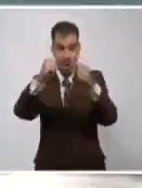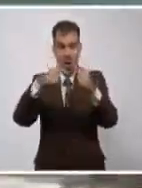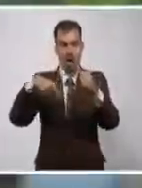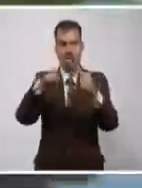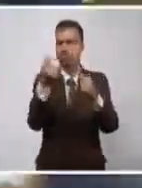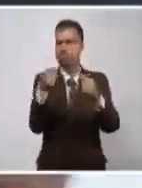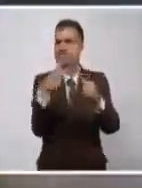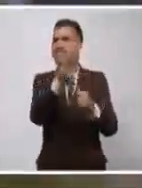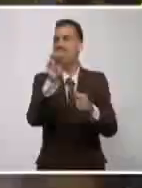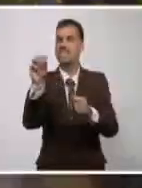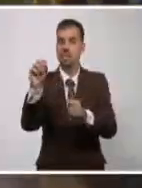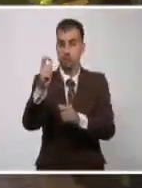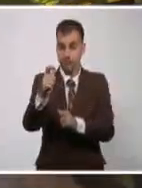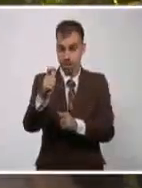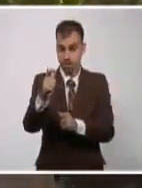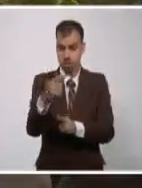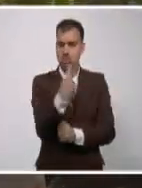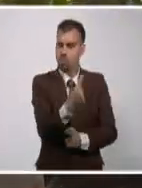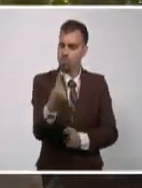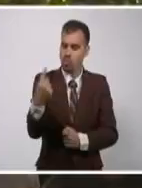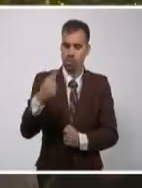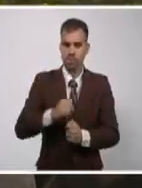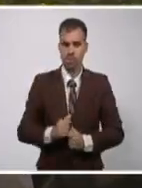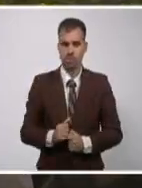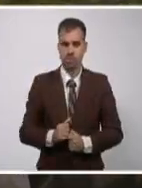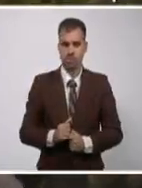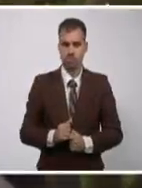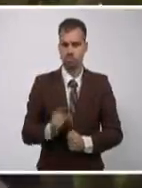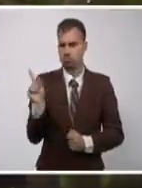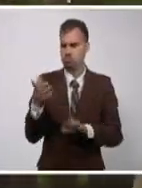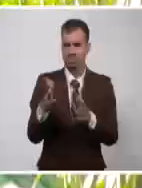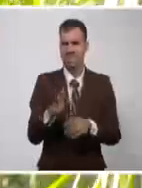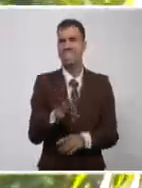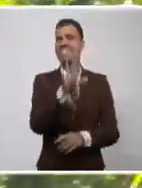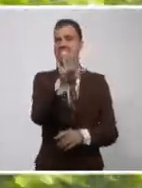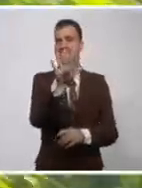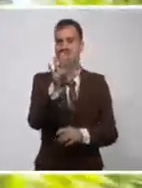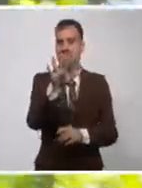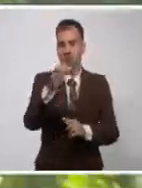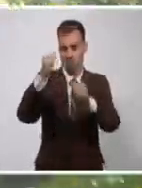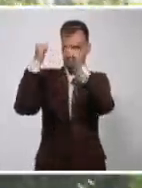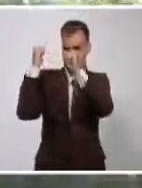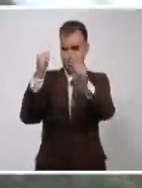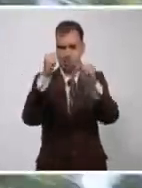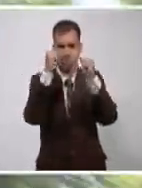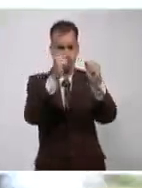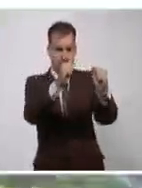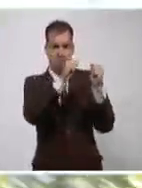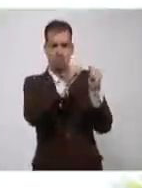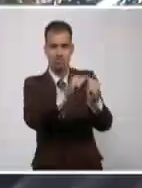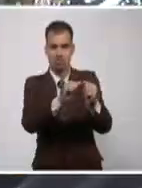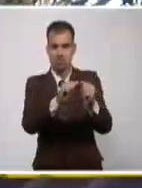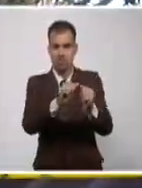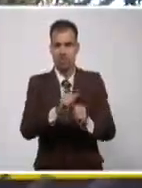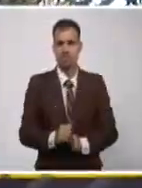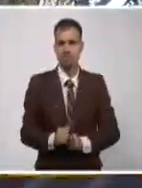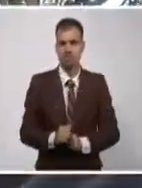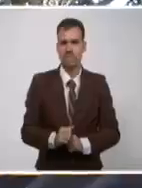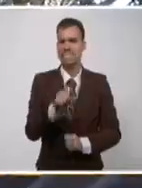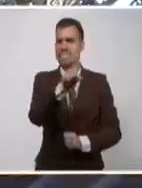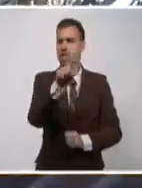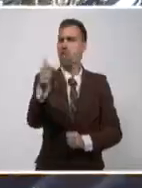300 pesos por persona. Este sendero cuenta con 5 tramos aéreos de entre 60 y 310 metros y llega